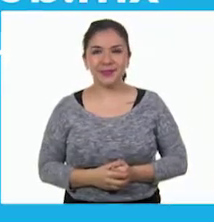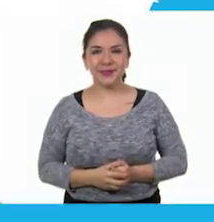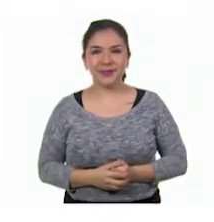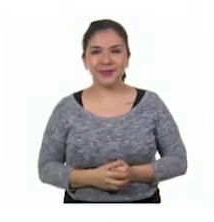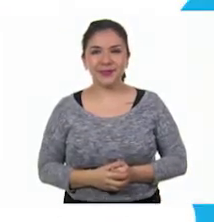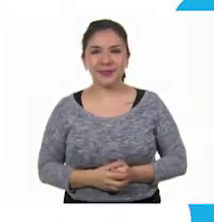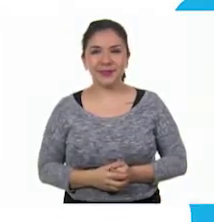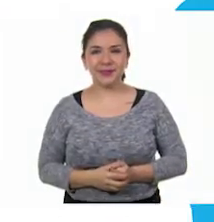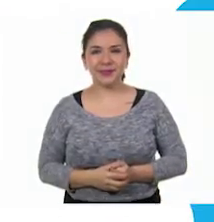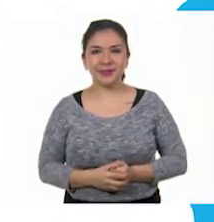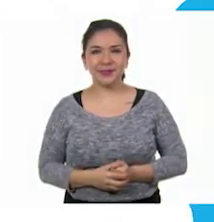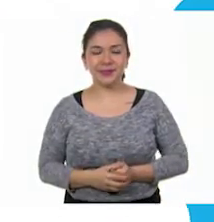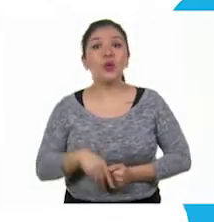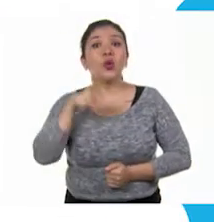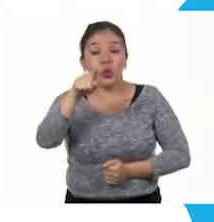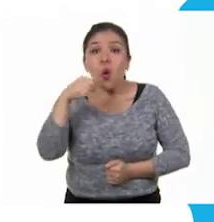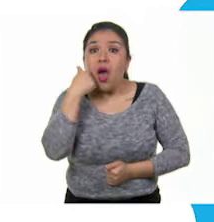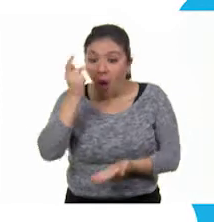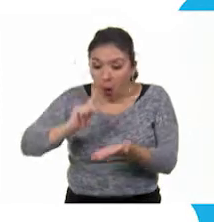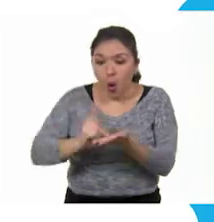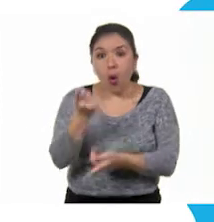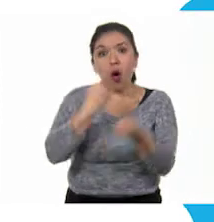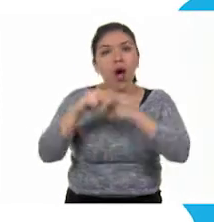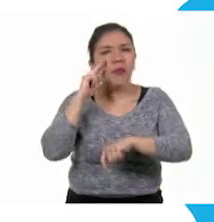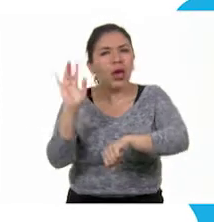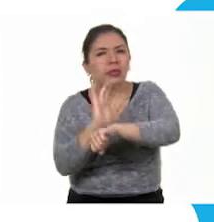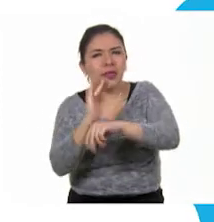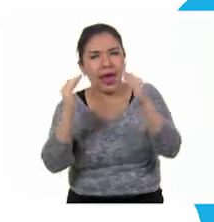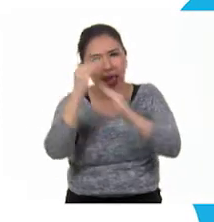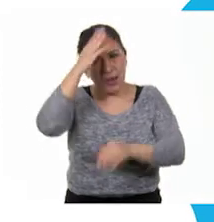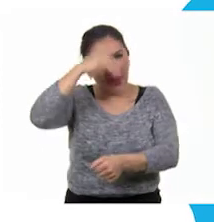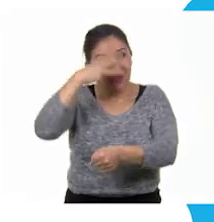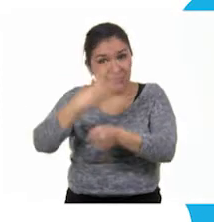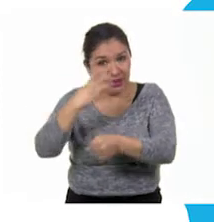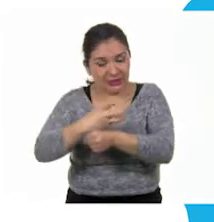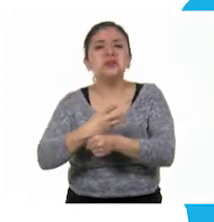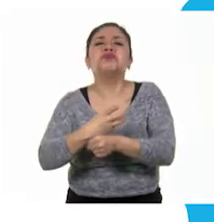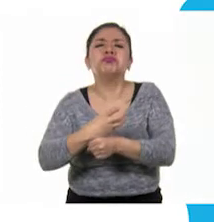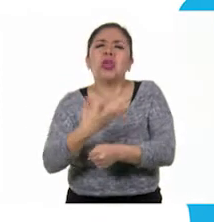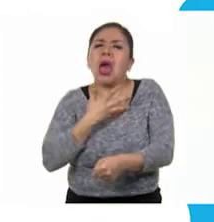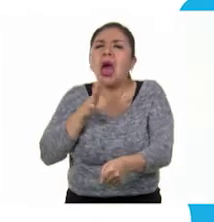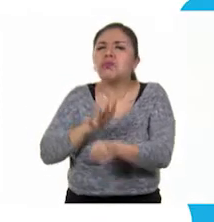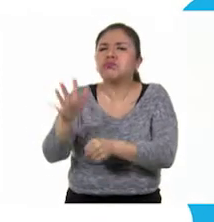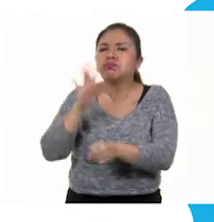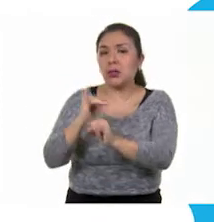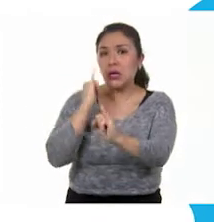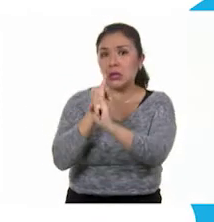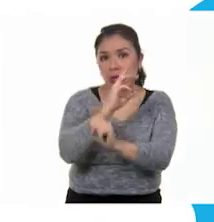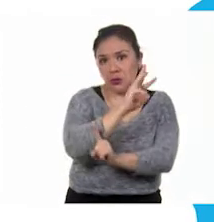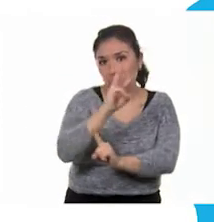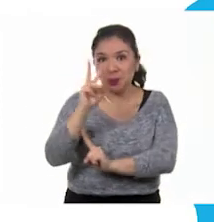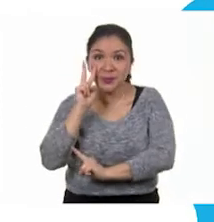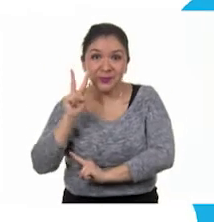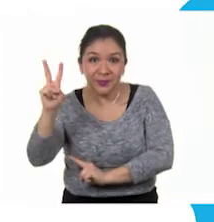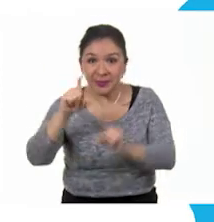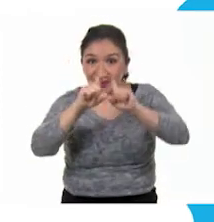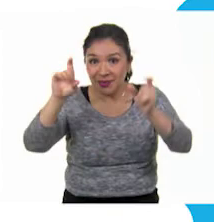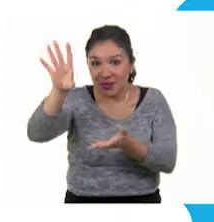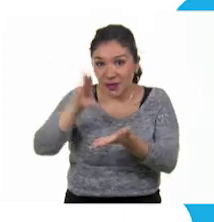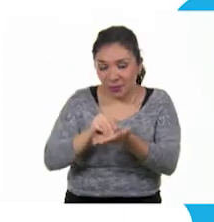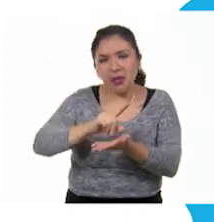conalitech.cep.gov.mx. Si quieres volver a ver los programas de Aprende en Casa 3, los puedes encontrar en la siguiente liga,